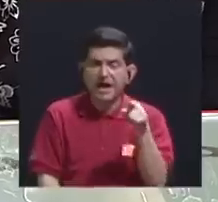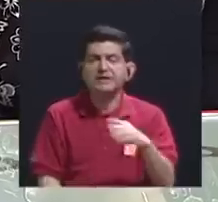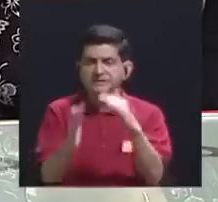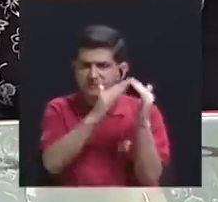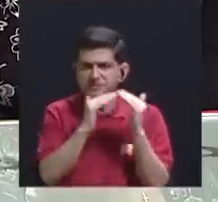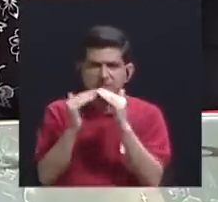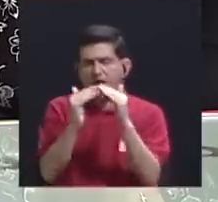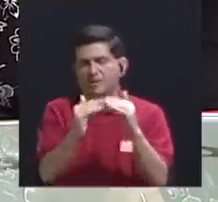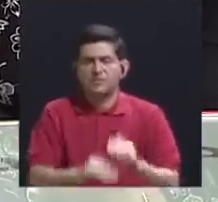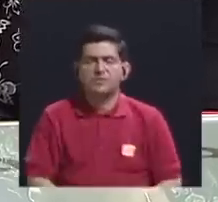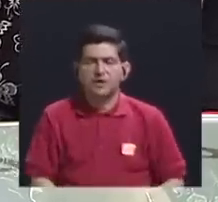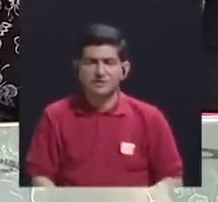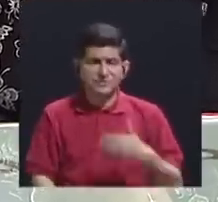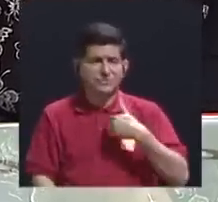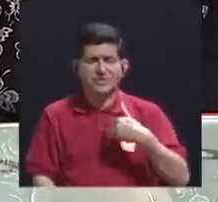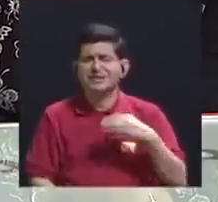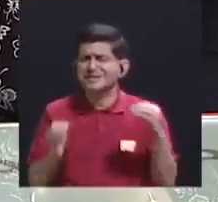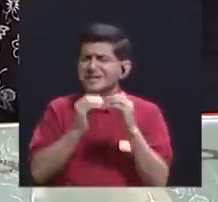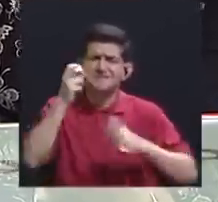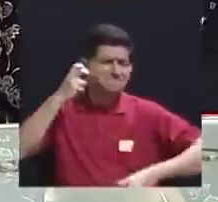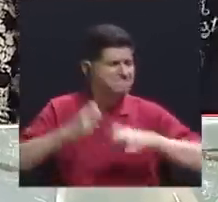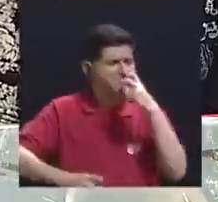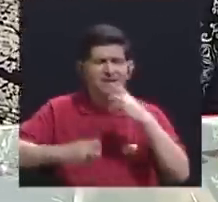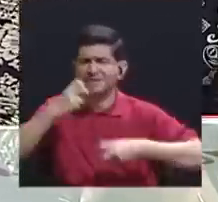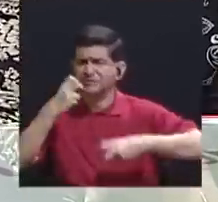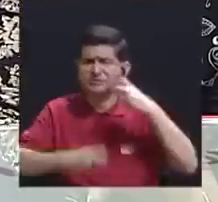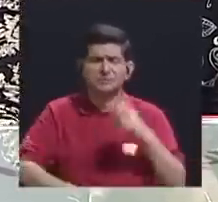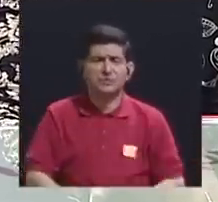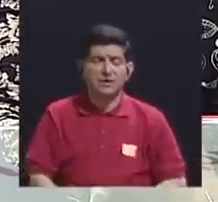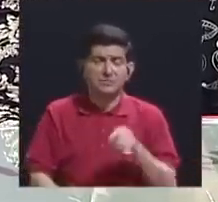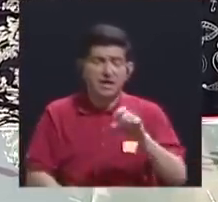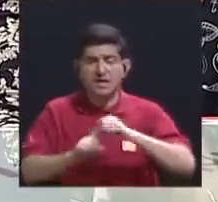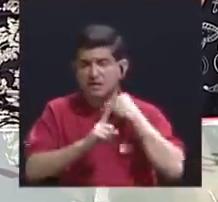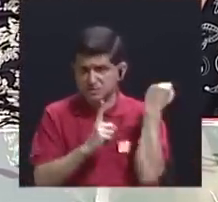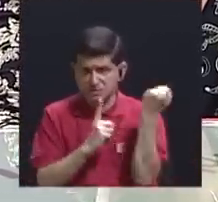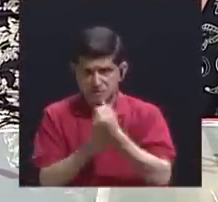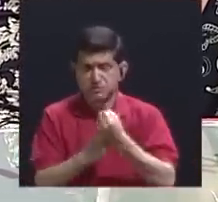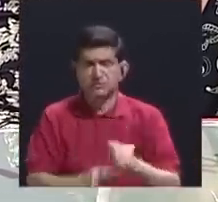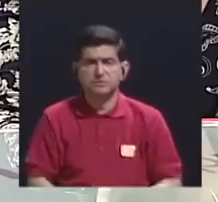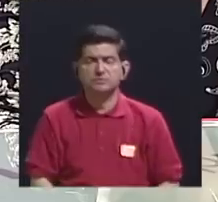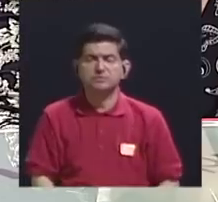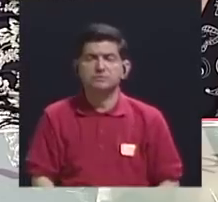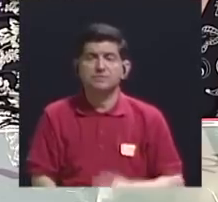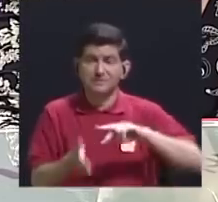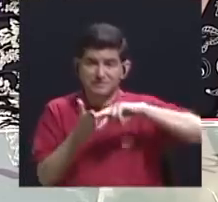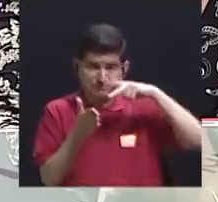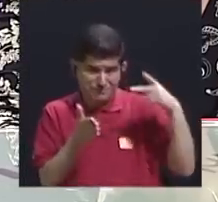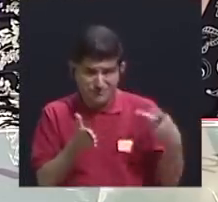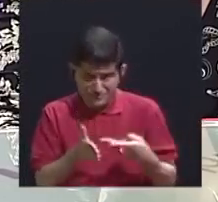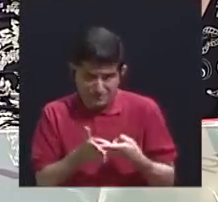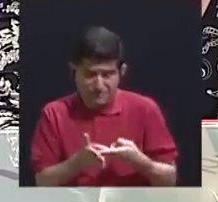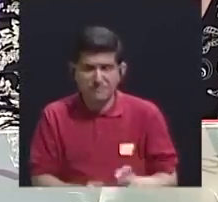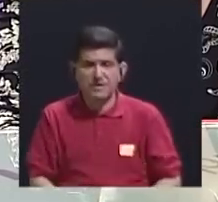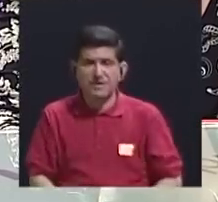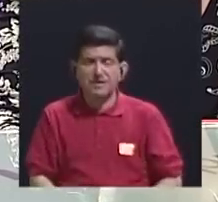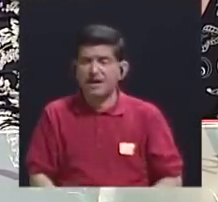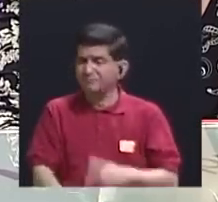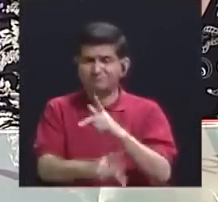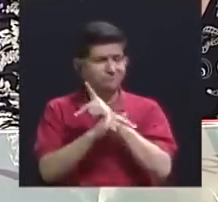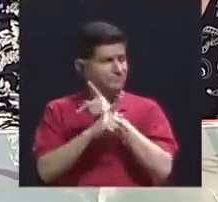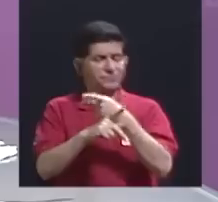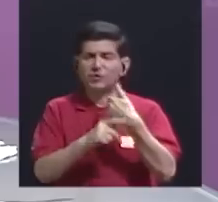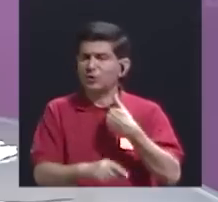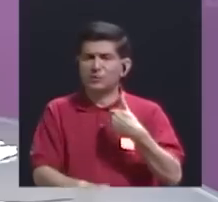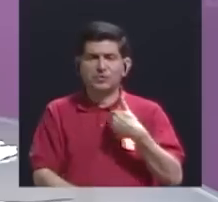las poblaciones con más problemas en este terreno verdad de una de una desprotección